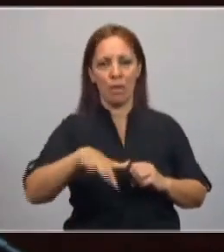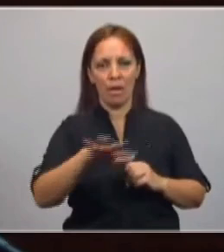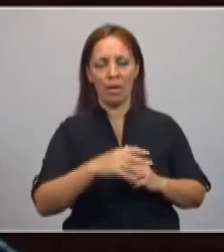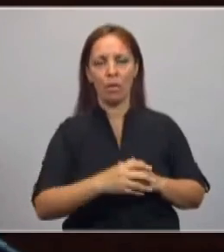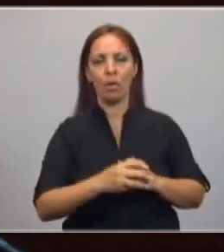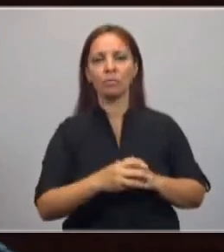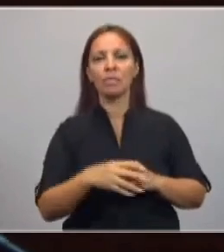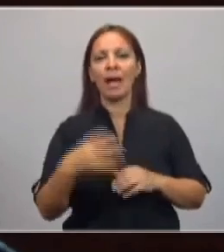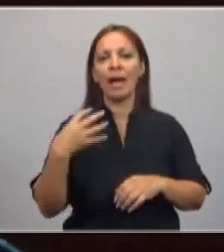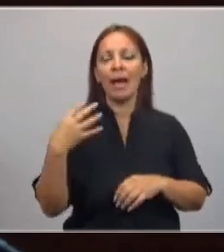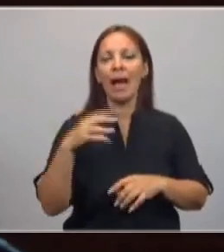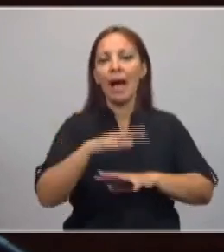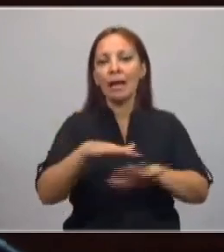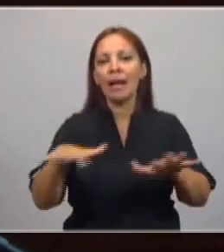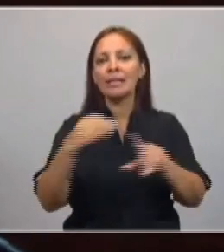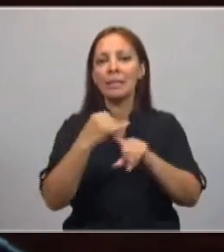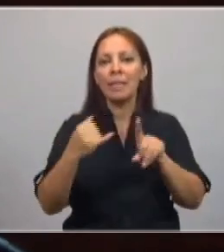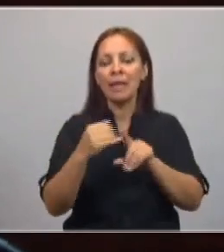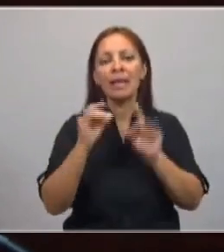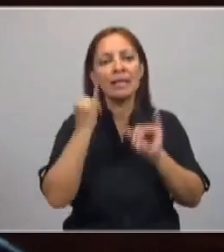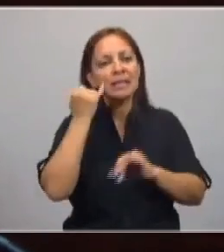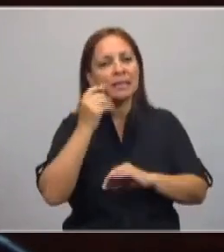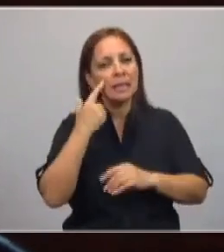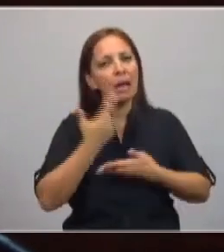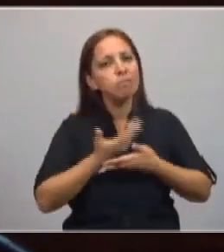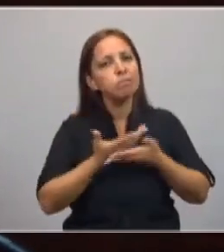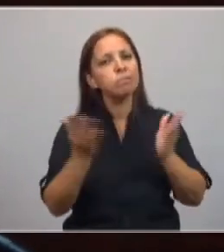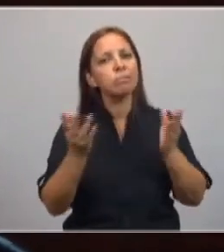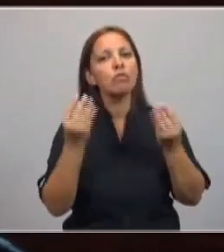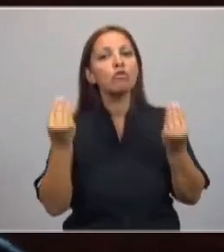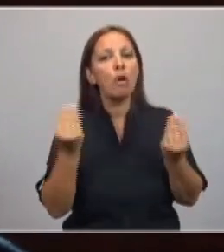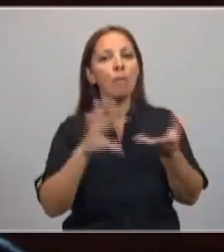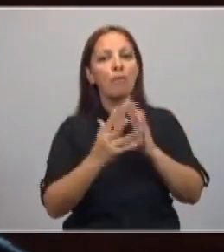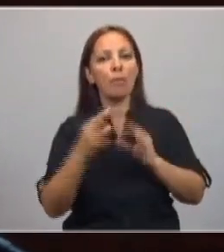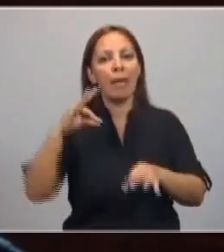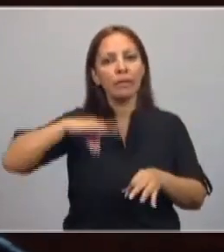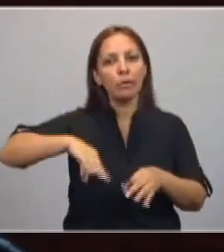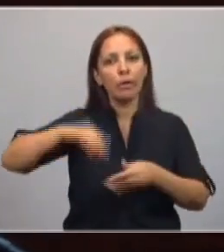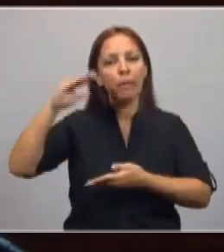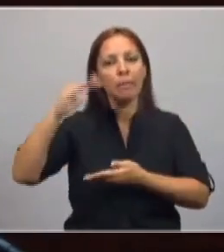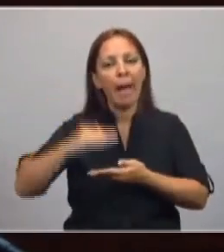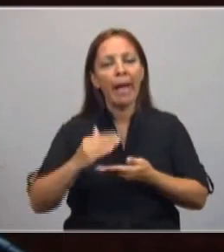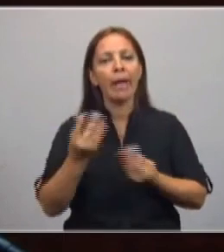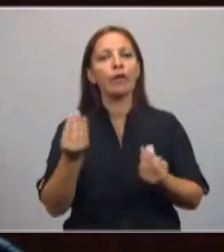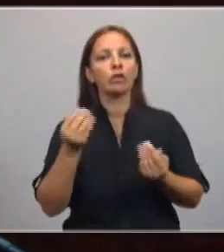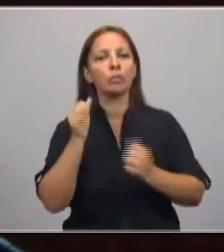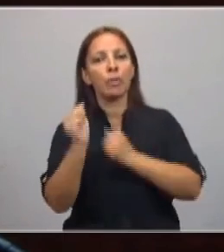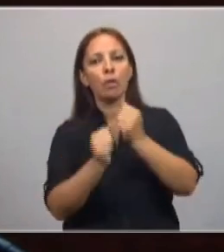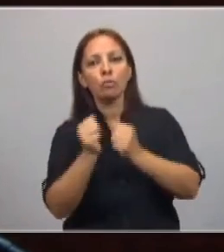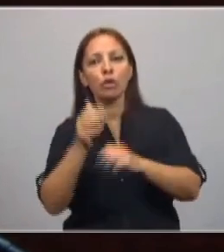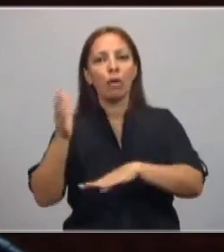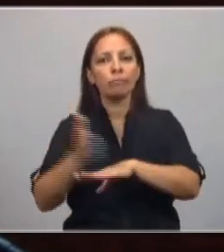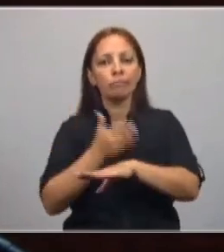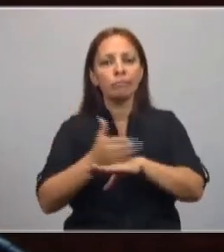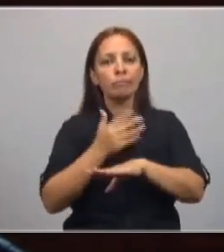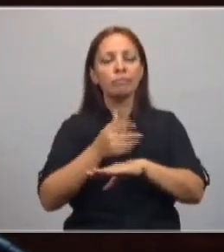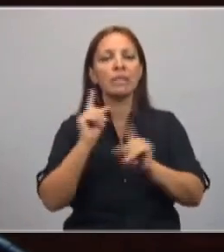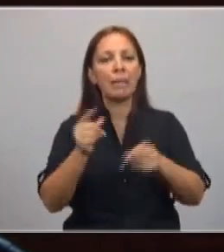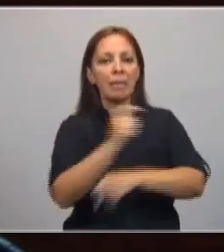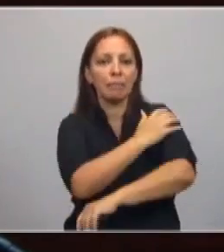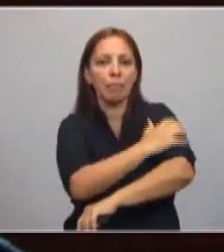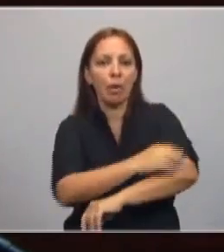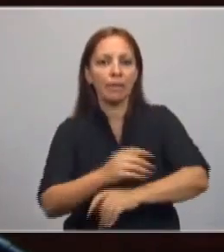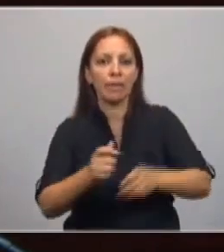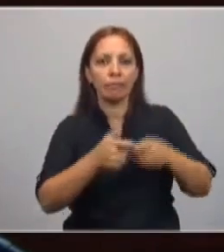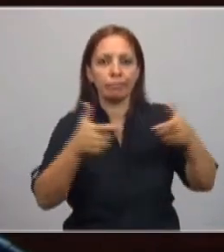a los trabajadores. Ya mostramos cómo se redujeron los ingresos, la producción y el empleo, y cómo aumentó la pobreza.